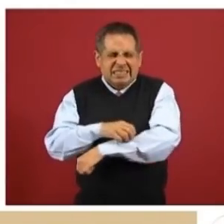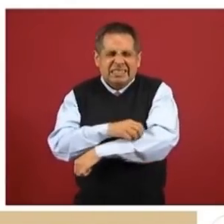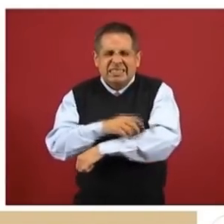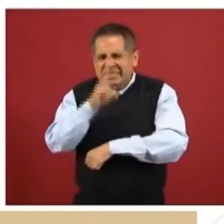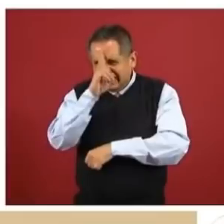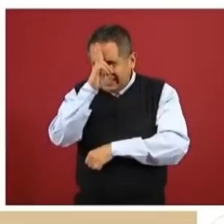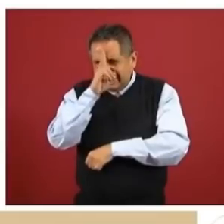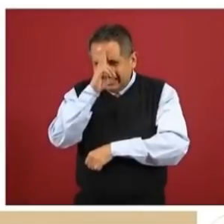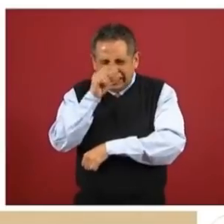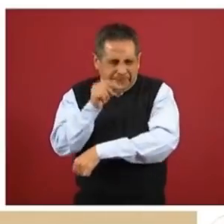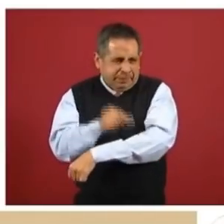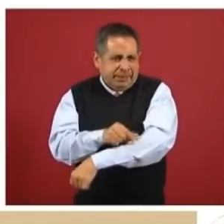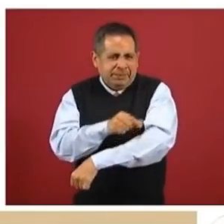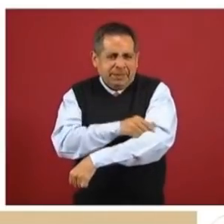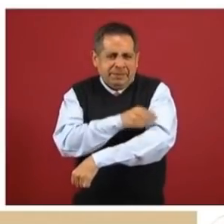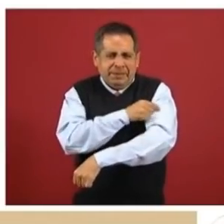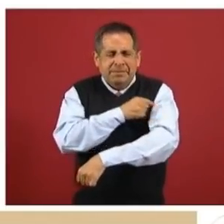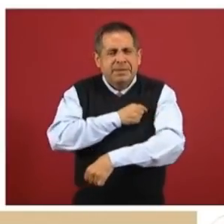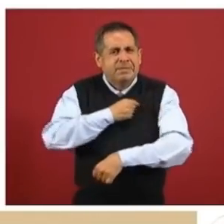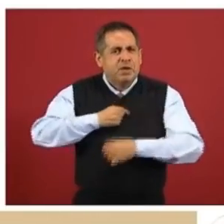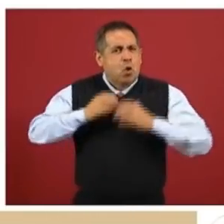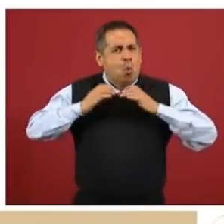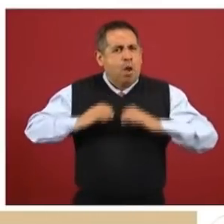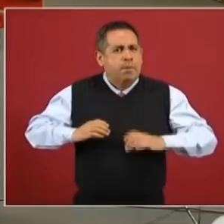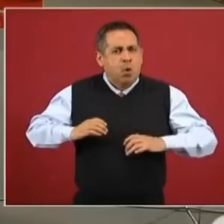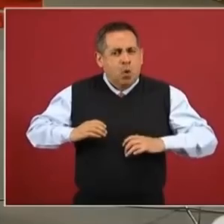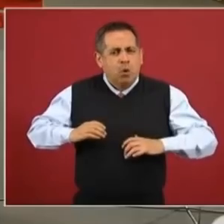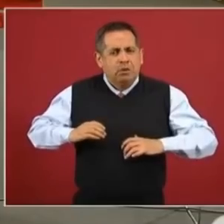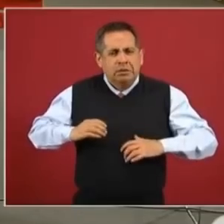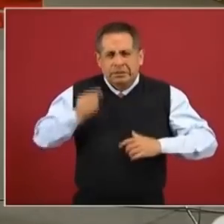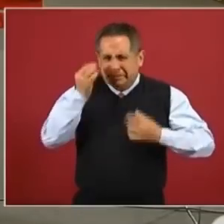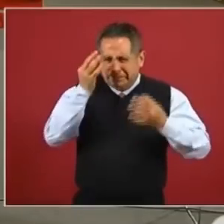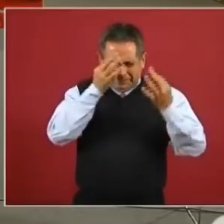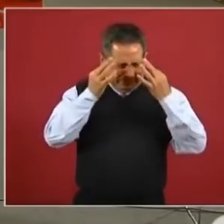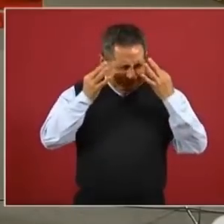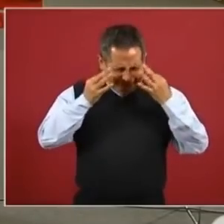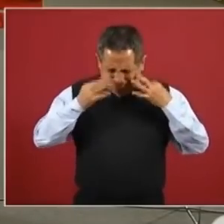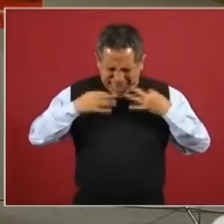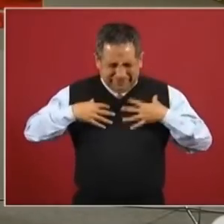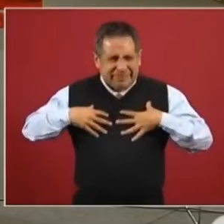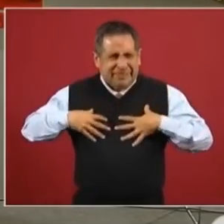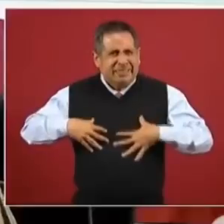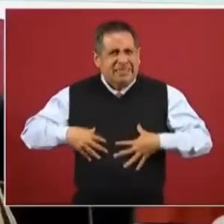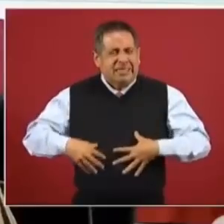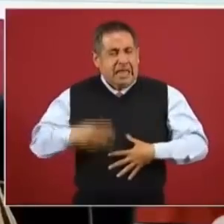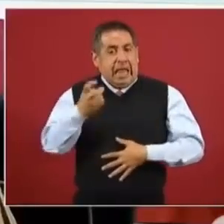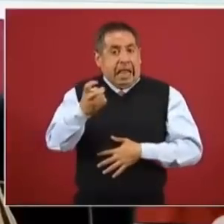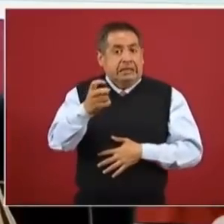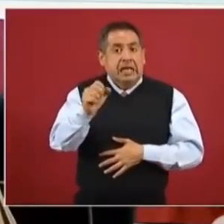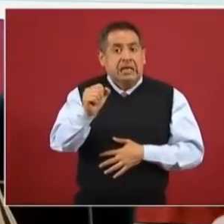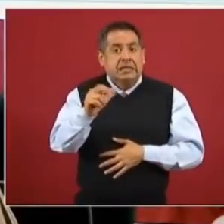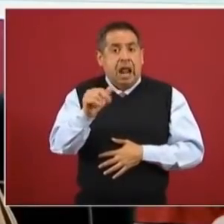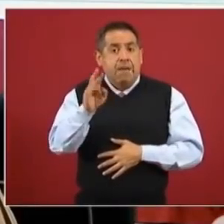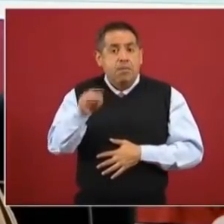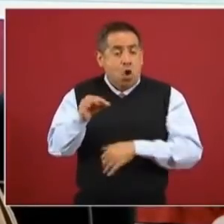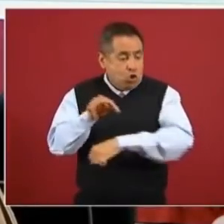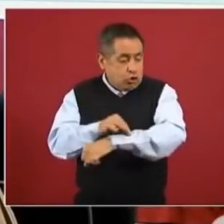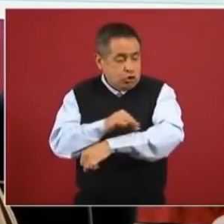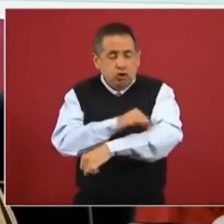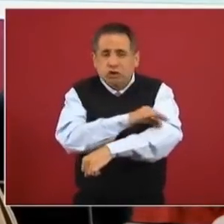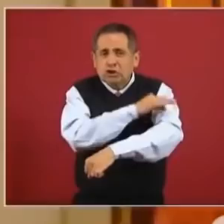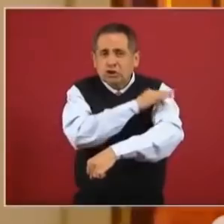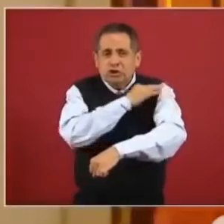o manchitas que se dan en el cuerpo de la persona que está enferma. El sarampión tiene una característica que es